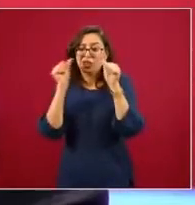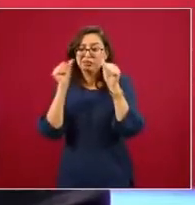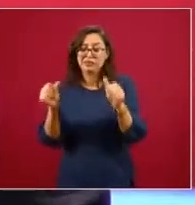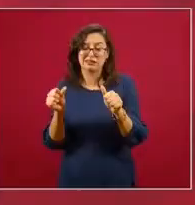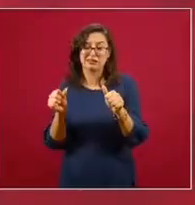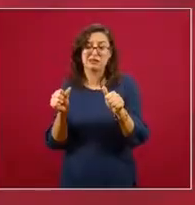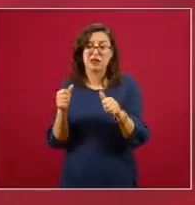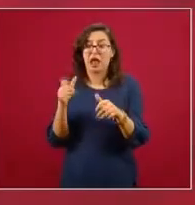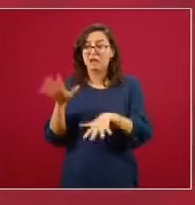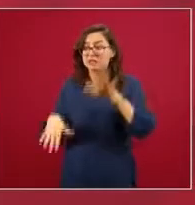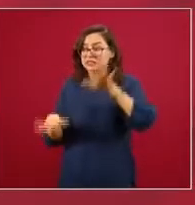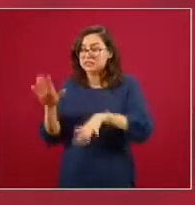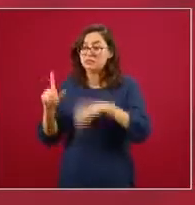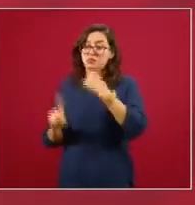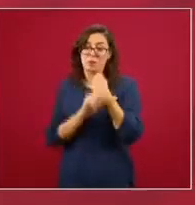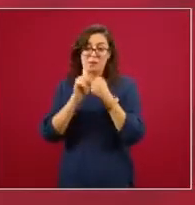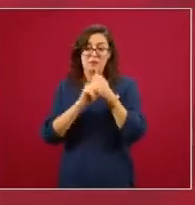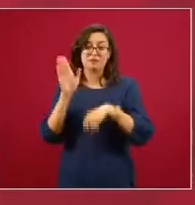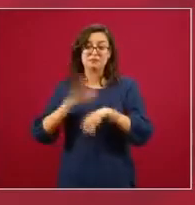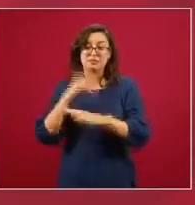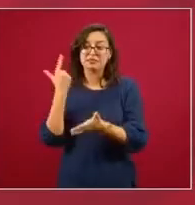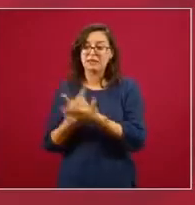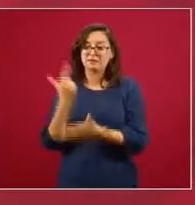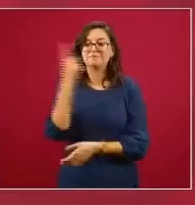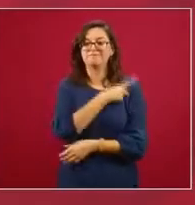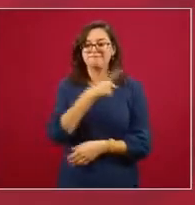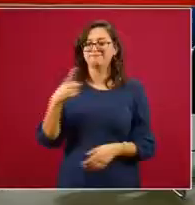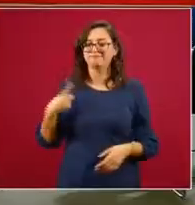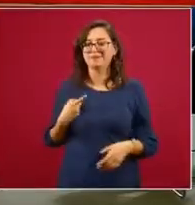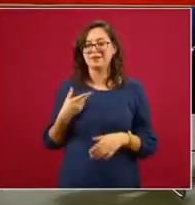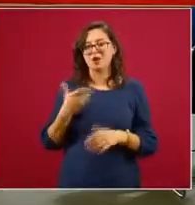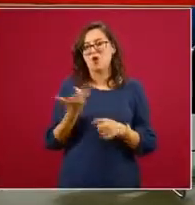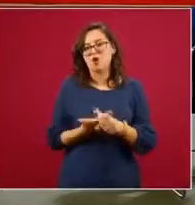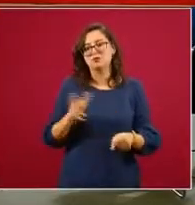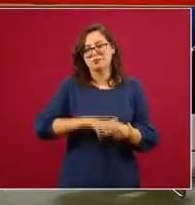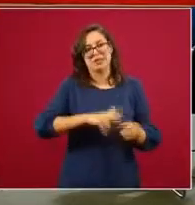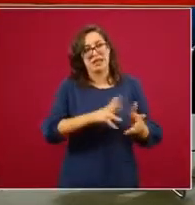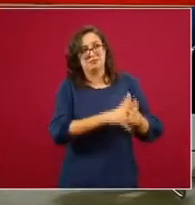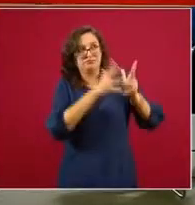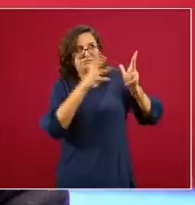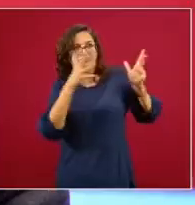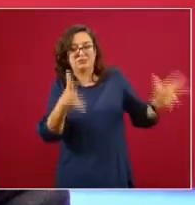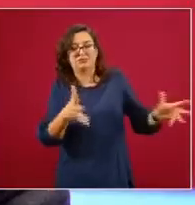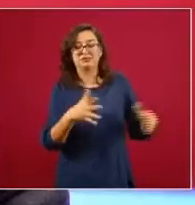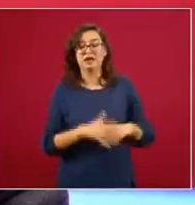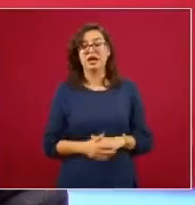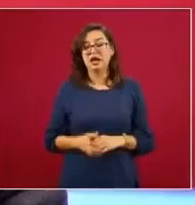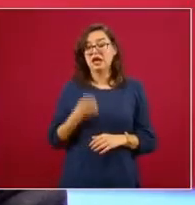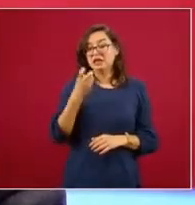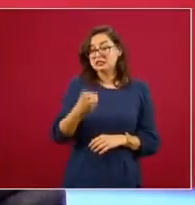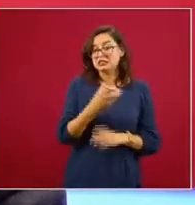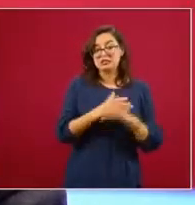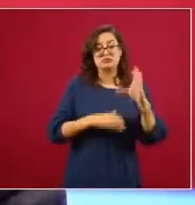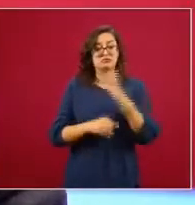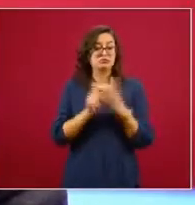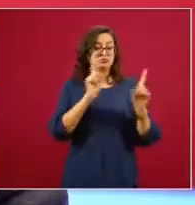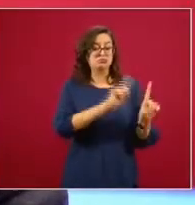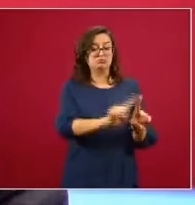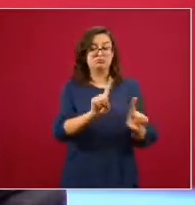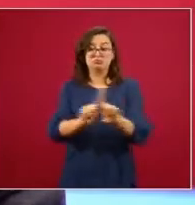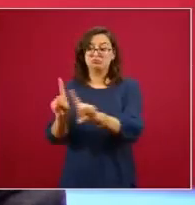problemas crónicos que sí requieren un seguimiento más estructurado. Con esta y muchísimas otras